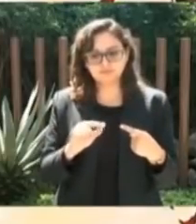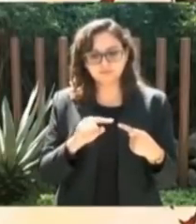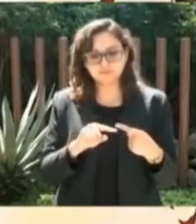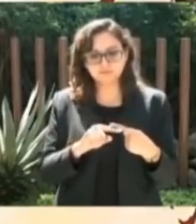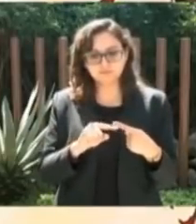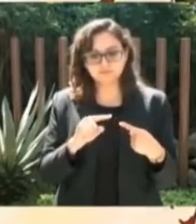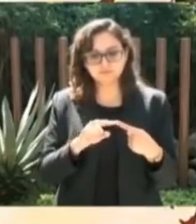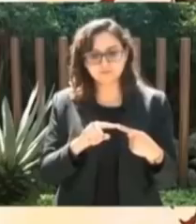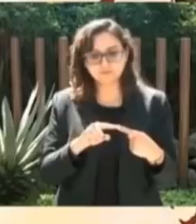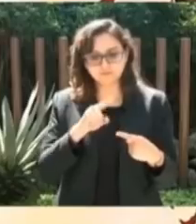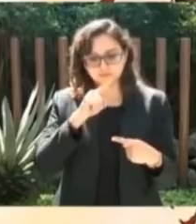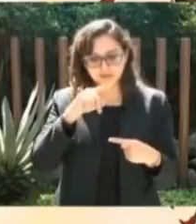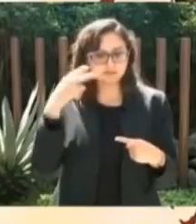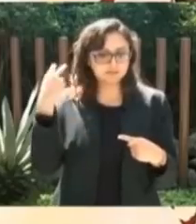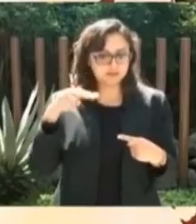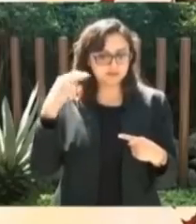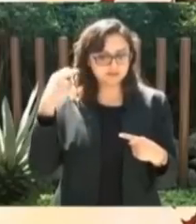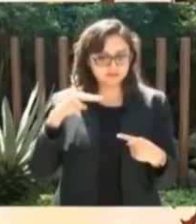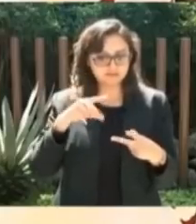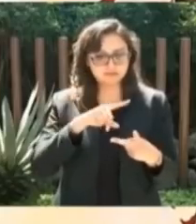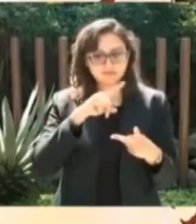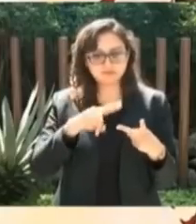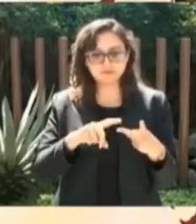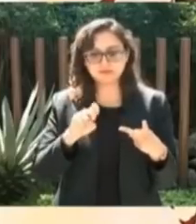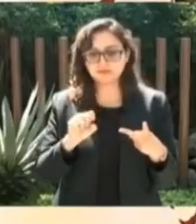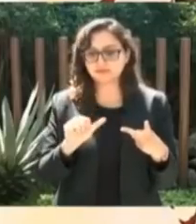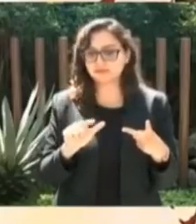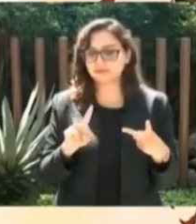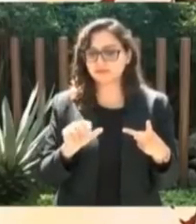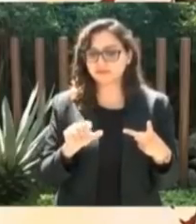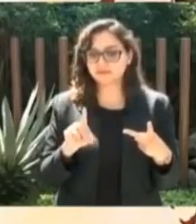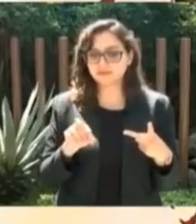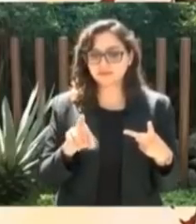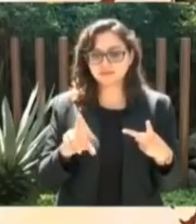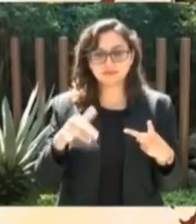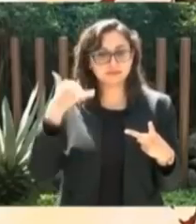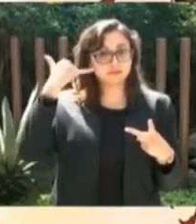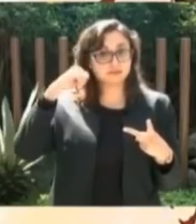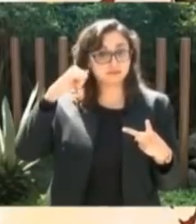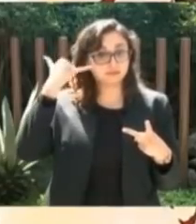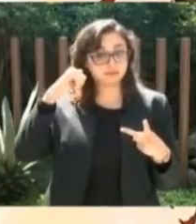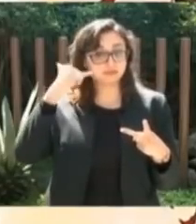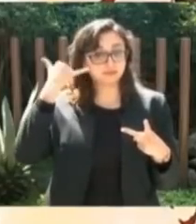Heriberto Jara en Veracruz y está Salvador Alvarado en Yucatán.